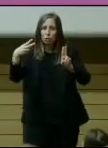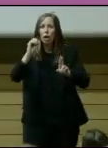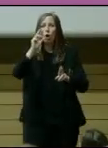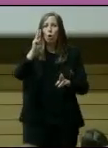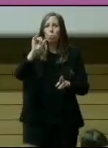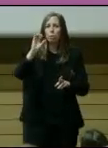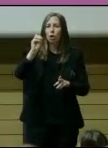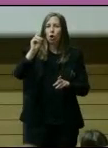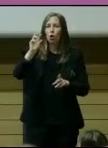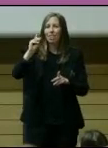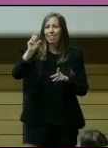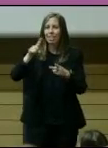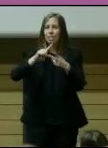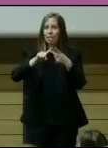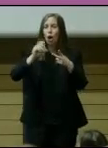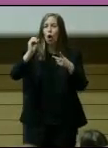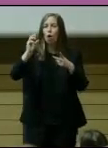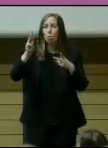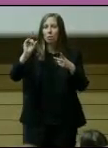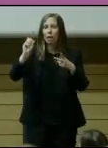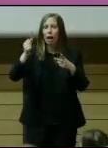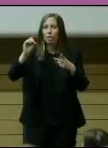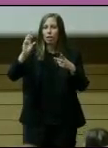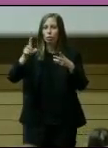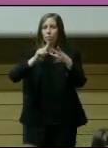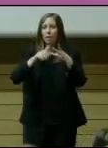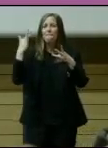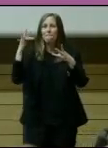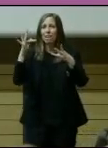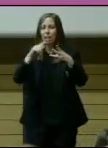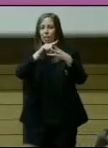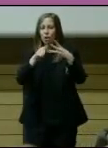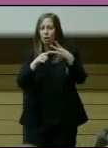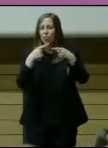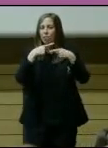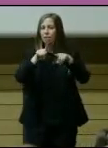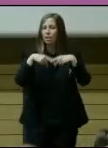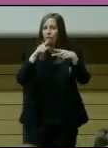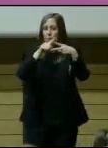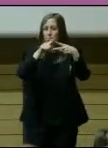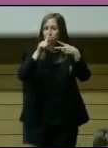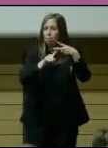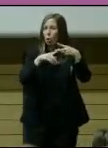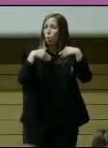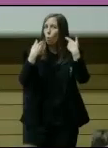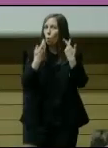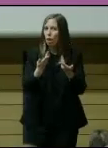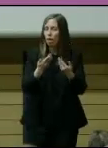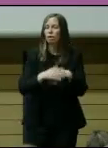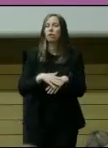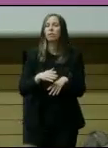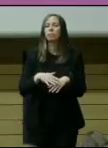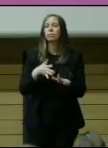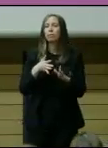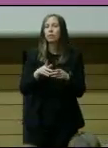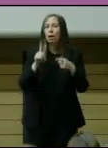opioides, opiáceos y fentanilo. La diferencia, ¿sabéis la diferencia entre opioides y opiáceos? A grandes rasgos, y para entenderlos,